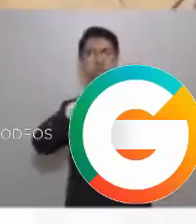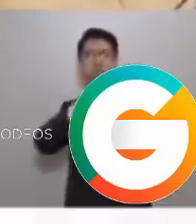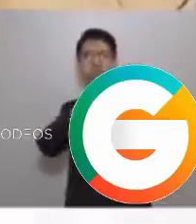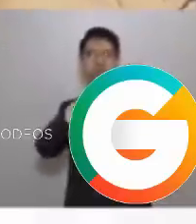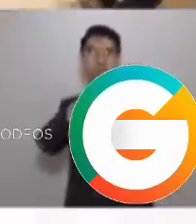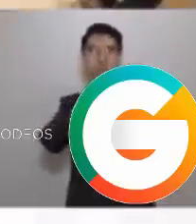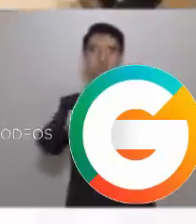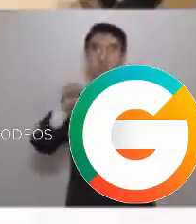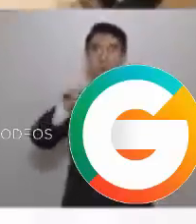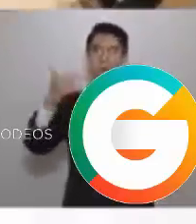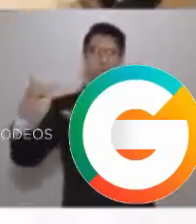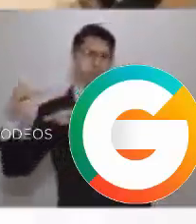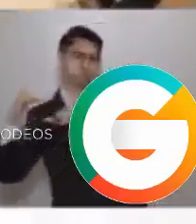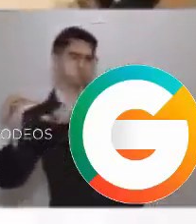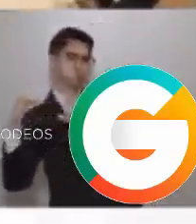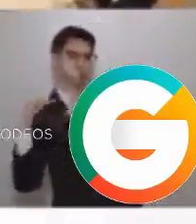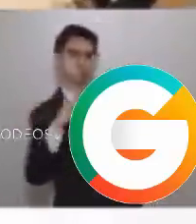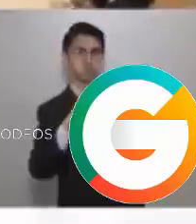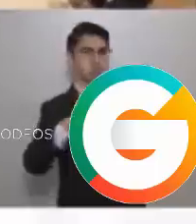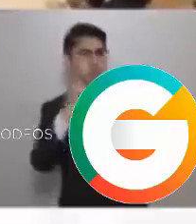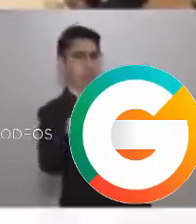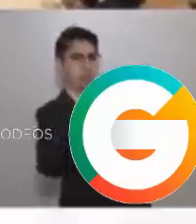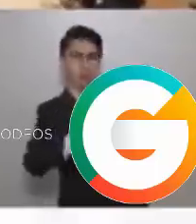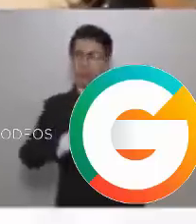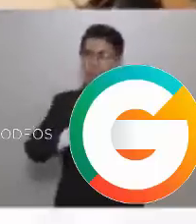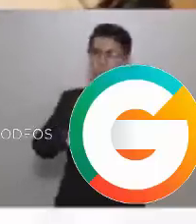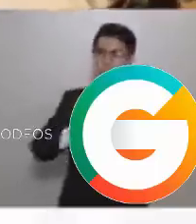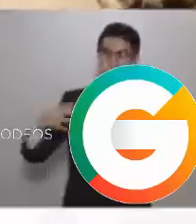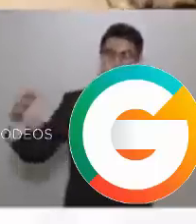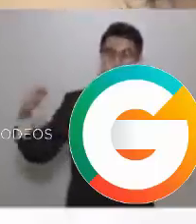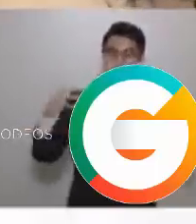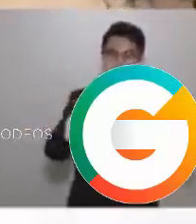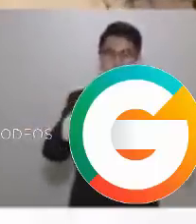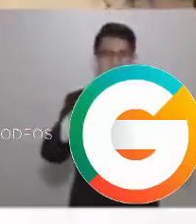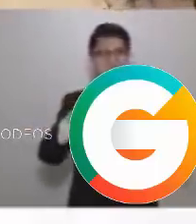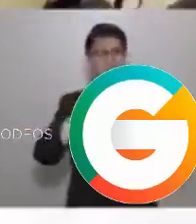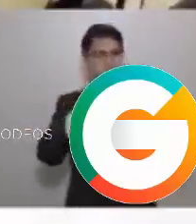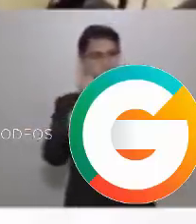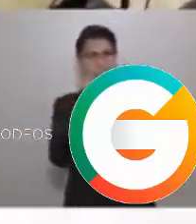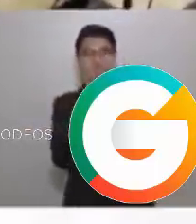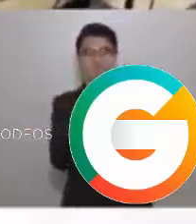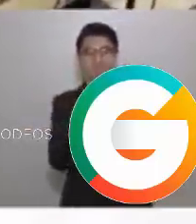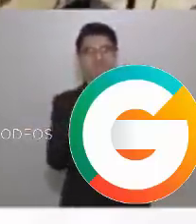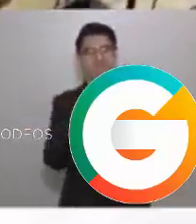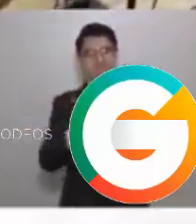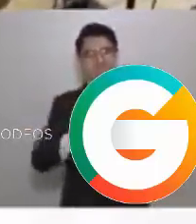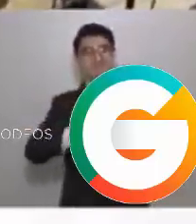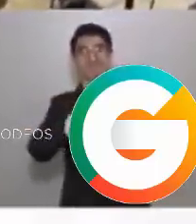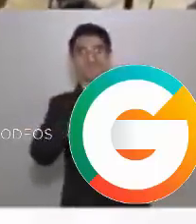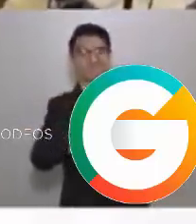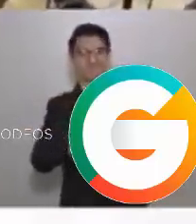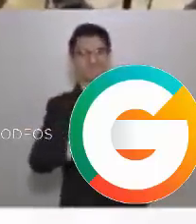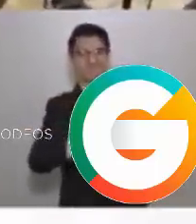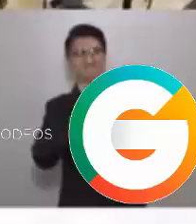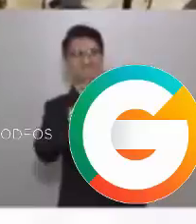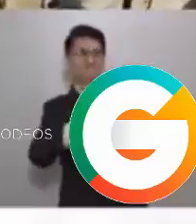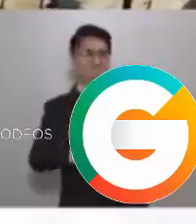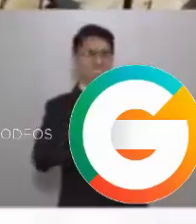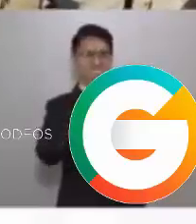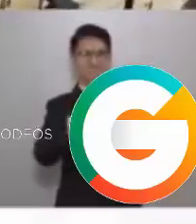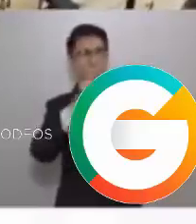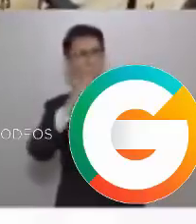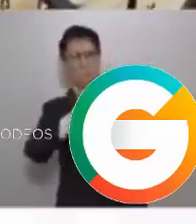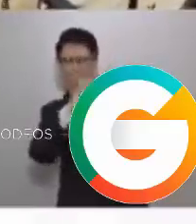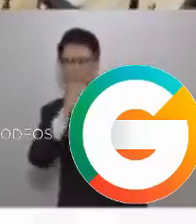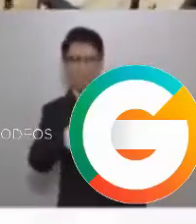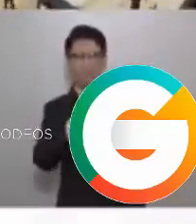buscaban la oportunidad y el lugar donde estuvieran fuera del alcance o en su momento con menor cantidad de autoridad, cosa más cercana. Y por lo que respecta